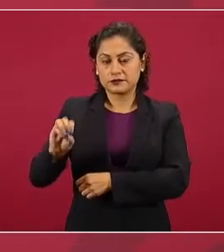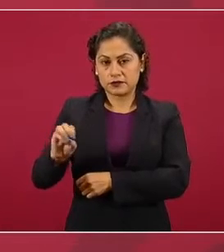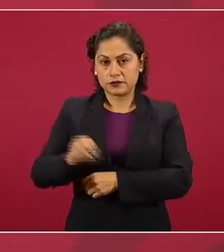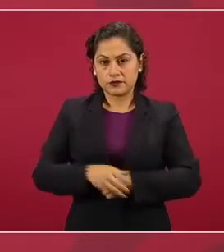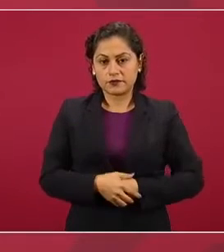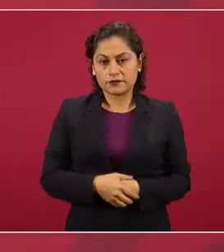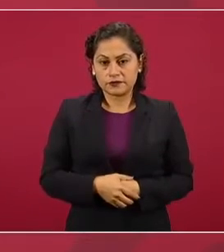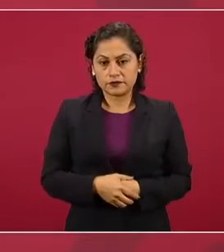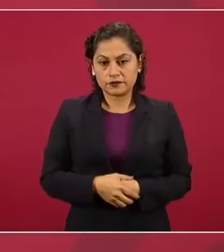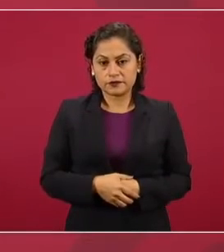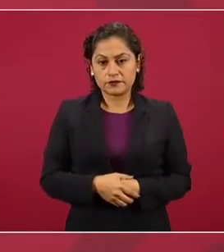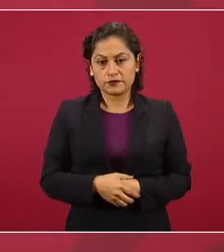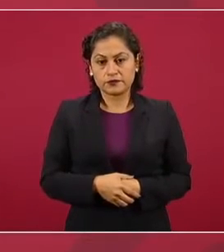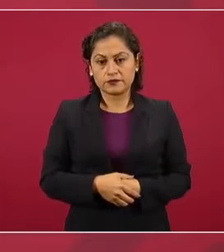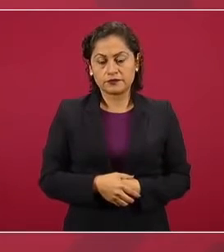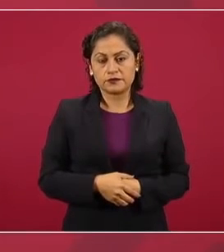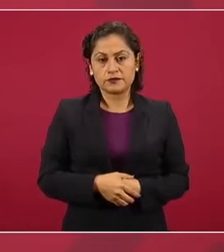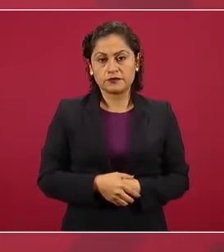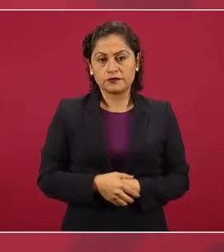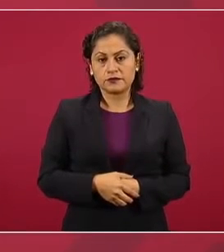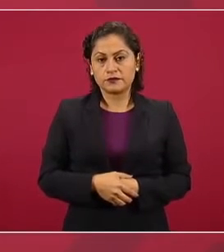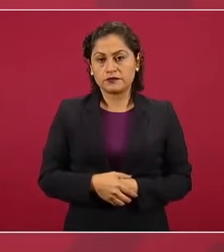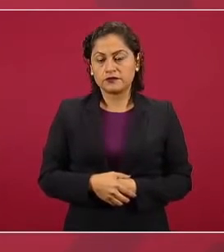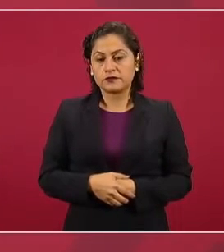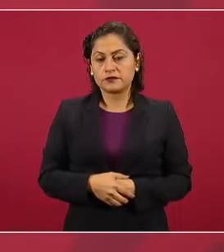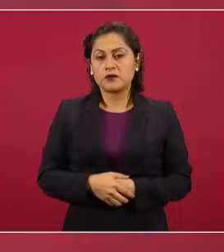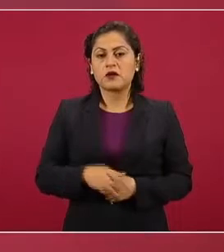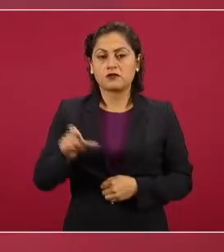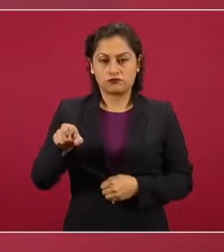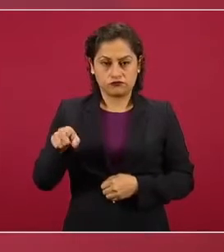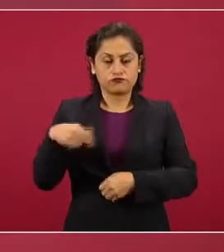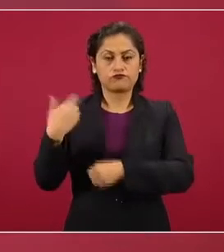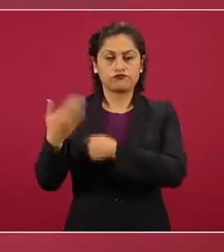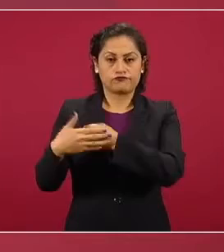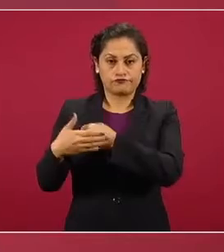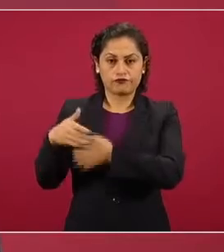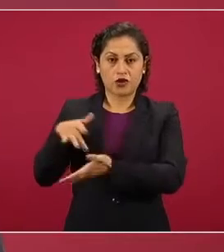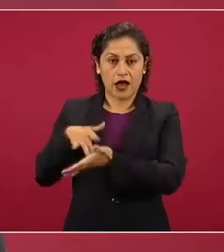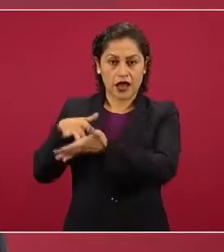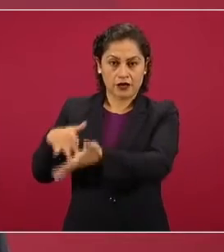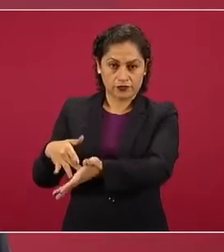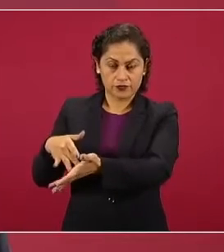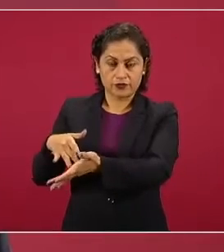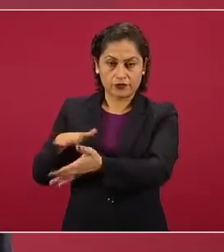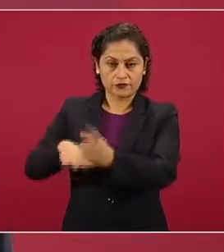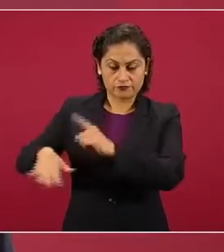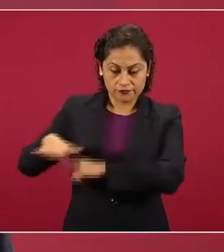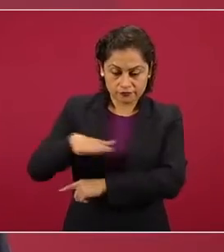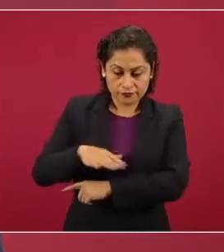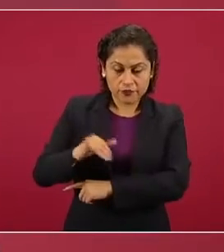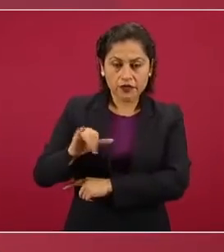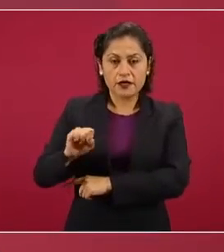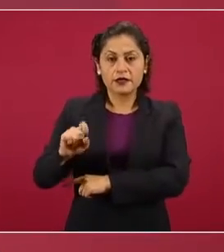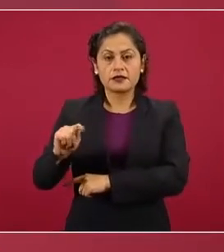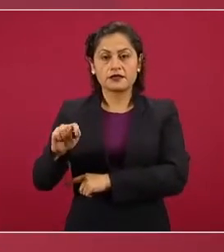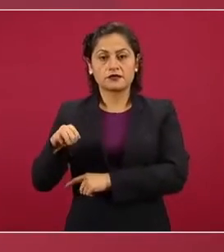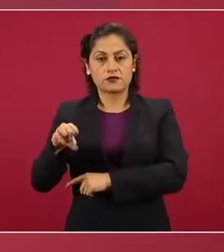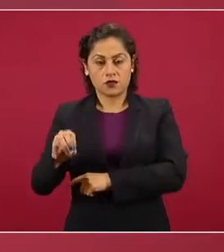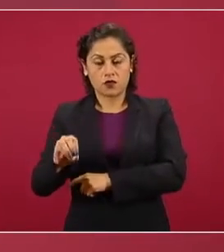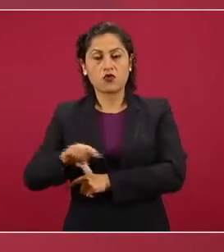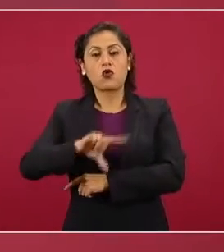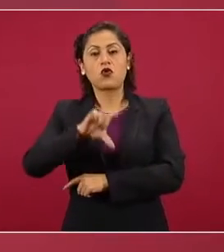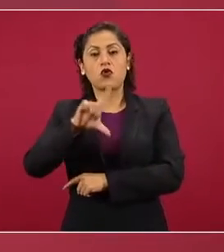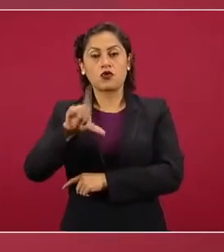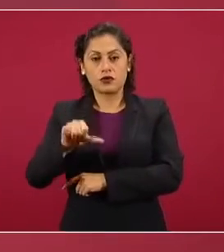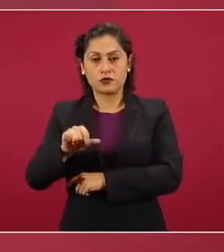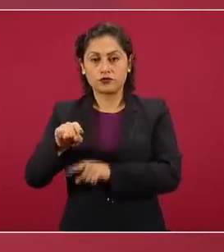Cuando se tengan los parques industriales, se delimiten las